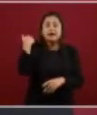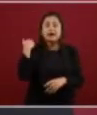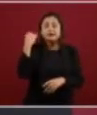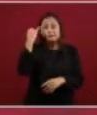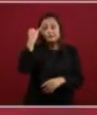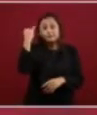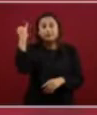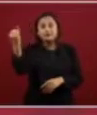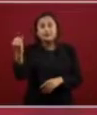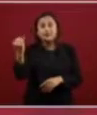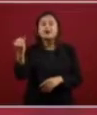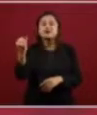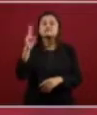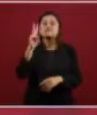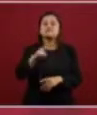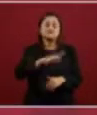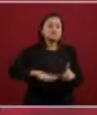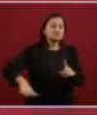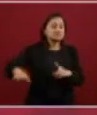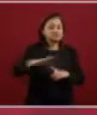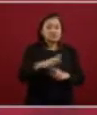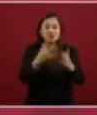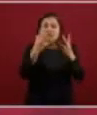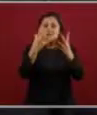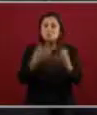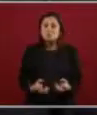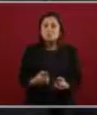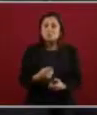muchos años mucha tristeza